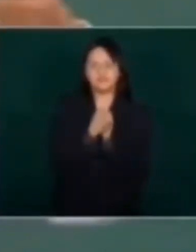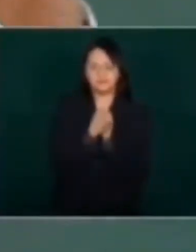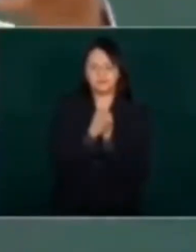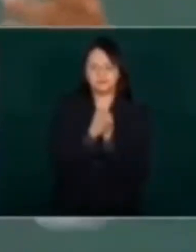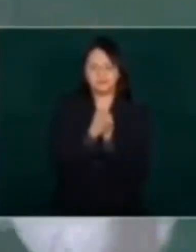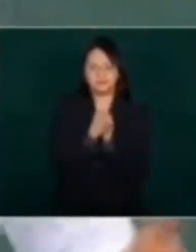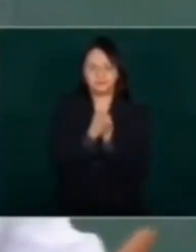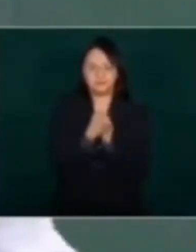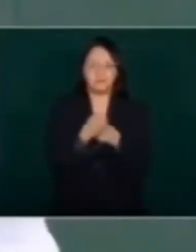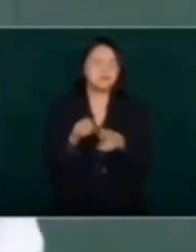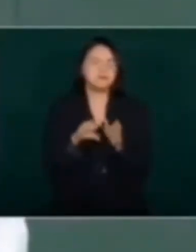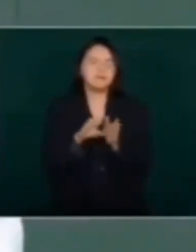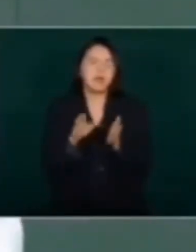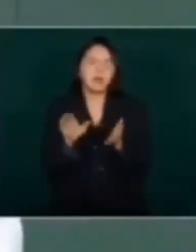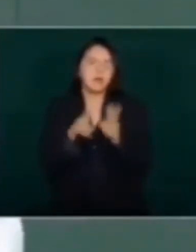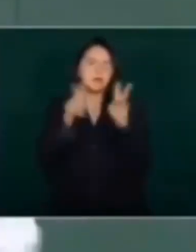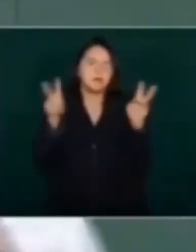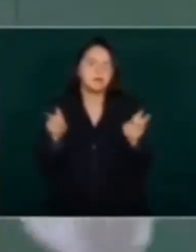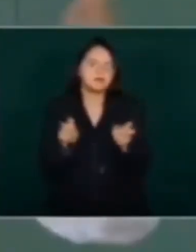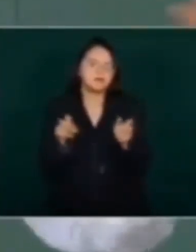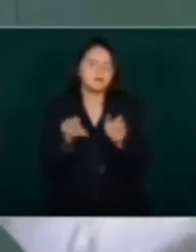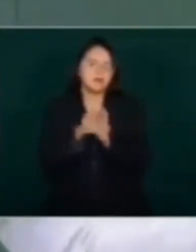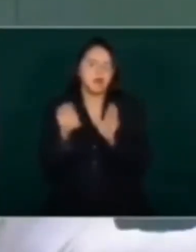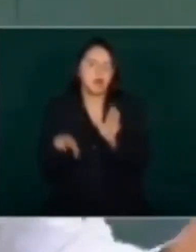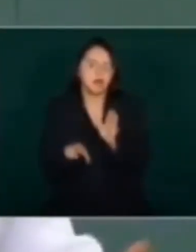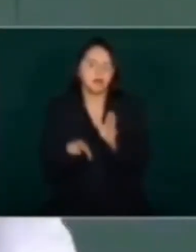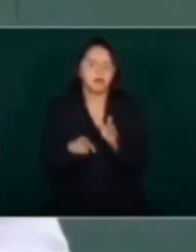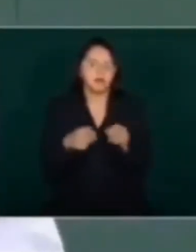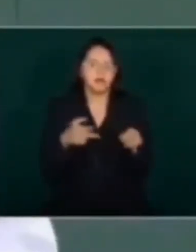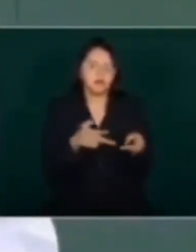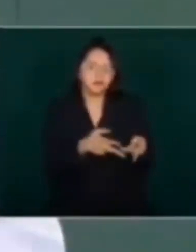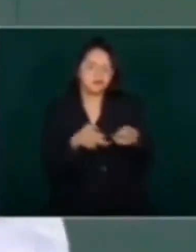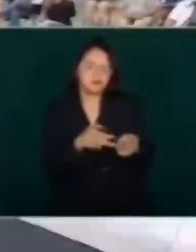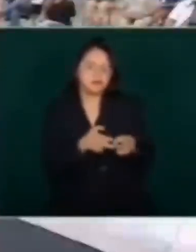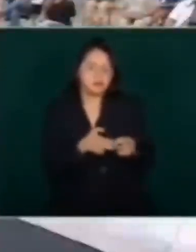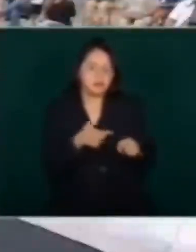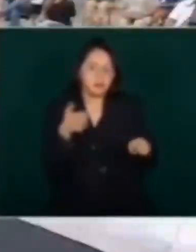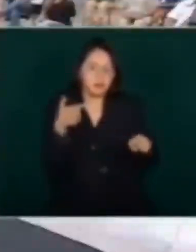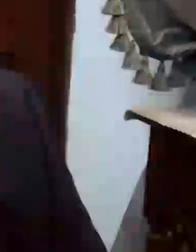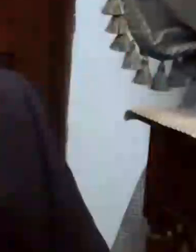¿Por qué lo del huachicol? ¿Por qué creció tanto?